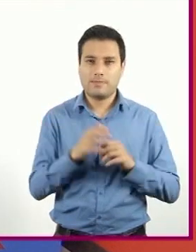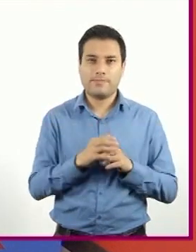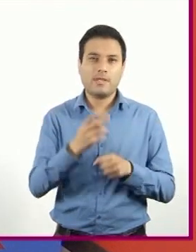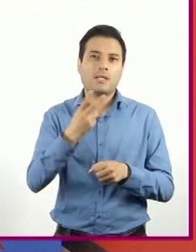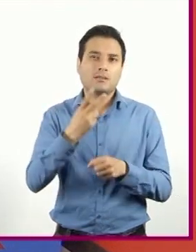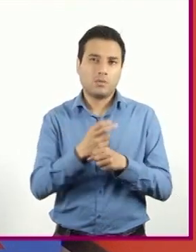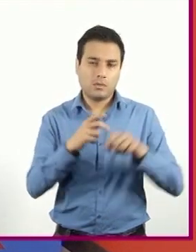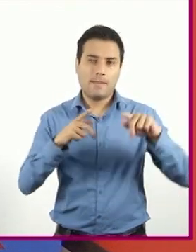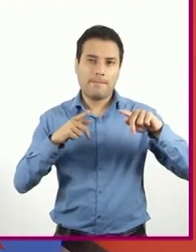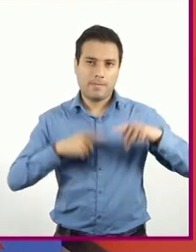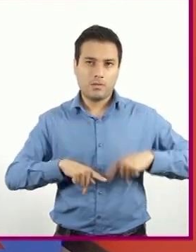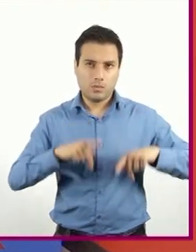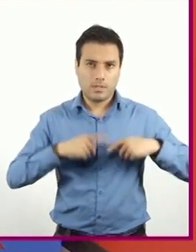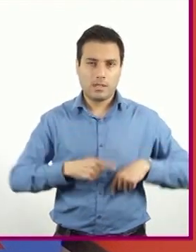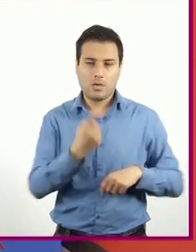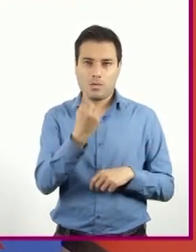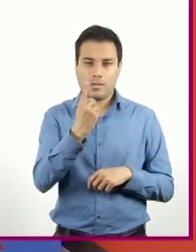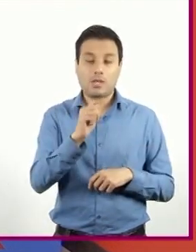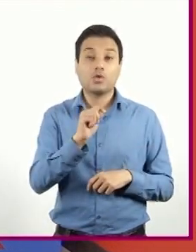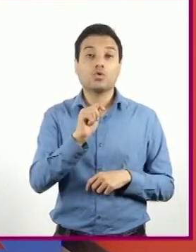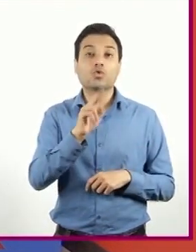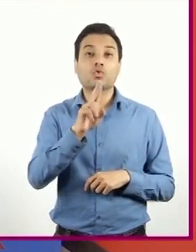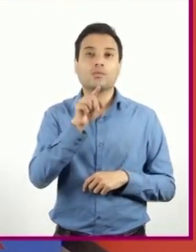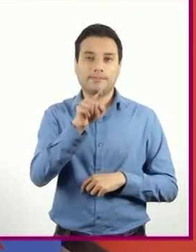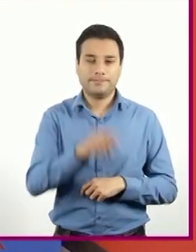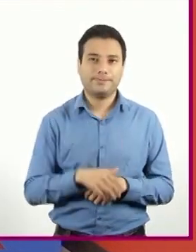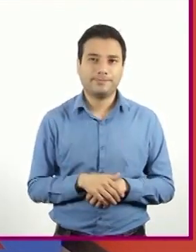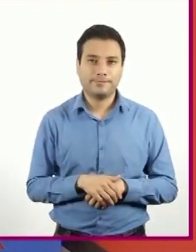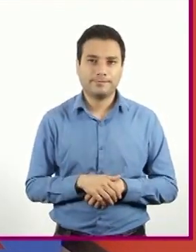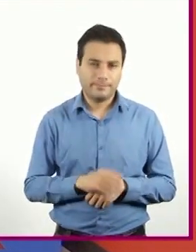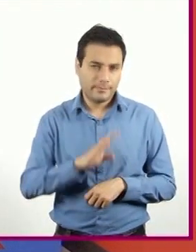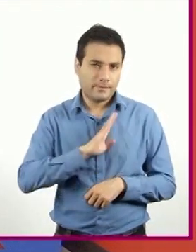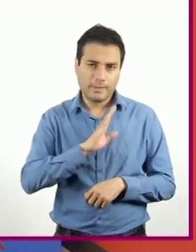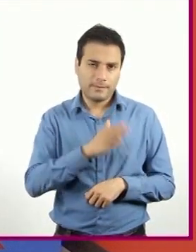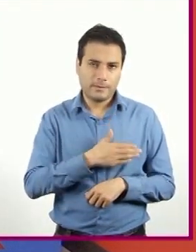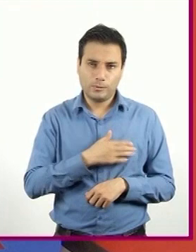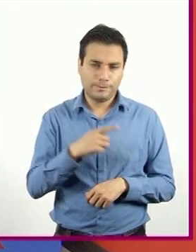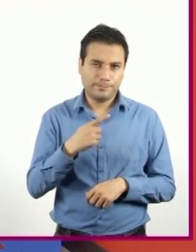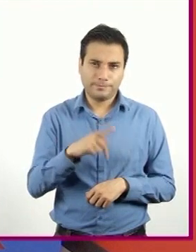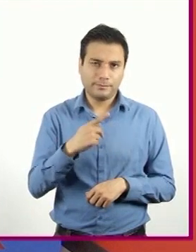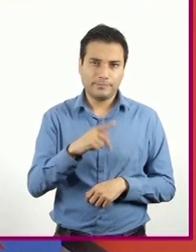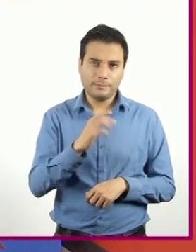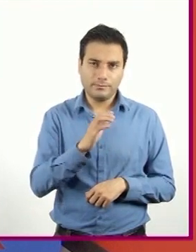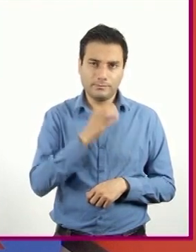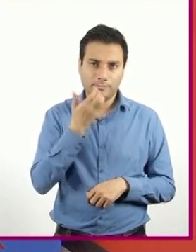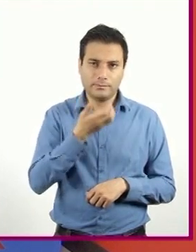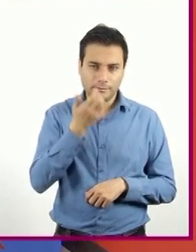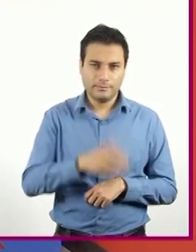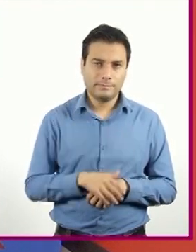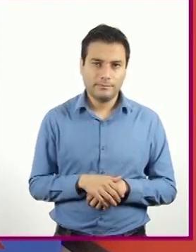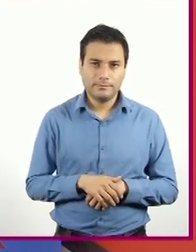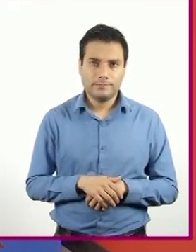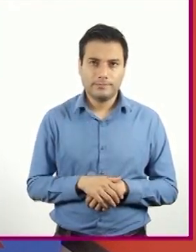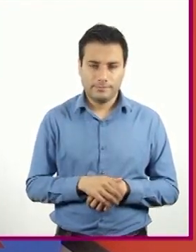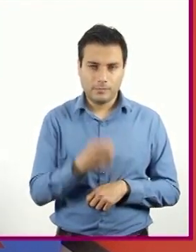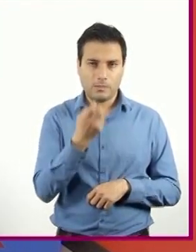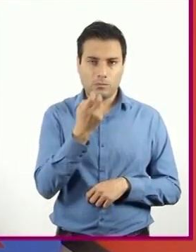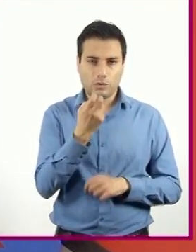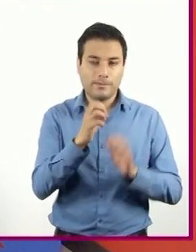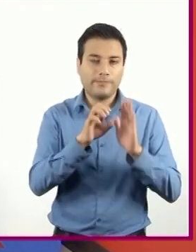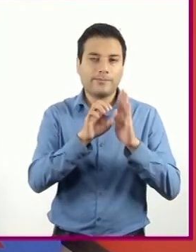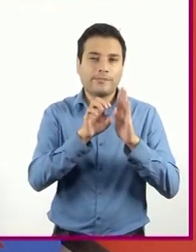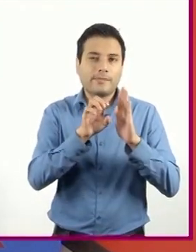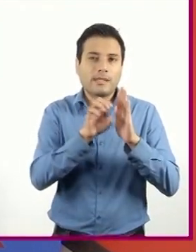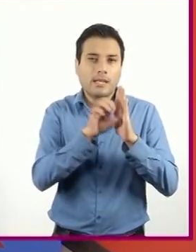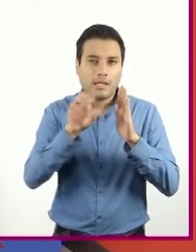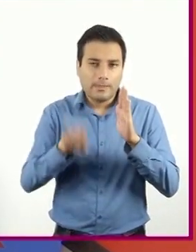del singular, tú, al menos en el español que se usa en América. Por ello, si se desea expresar